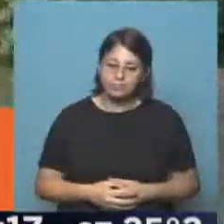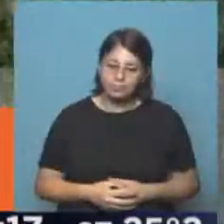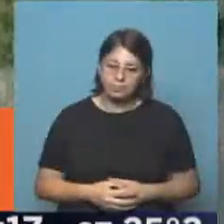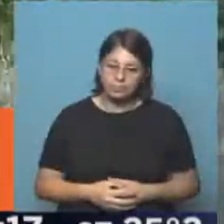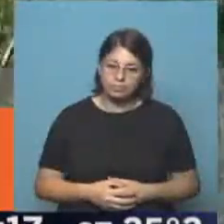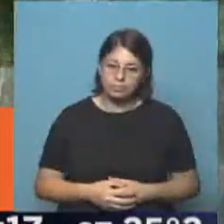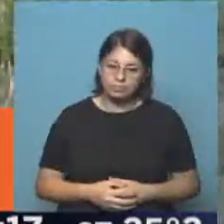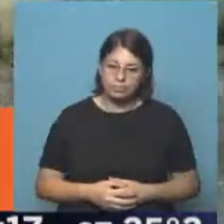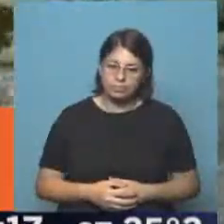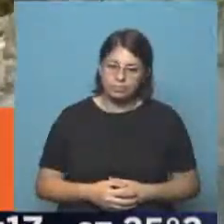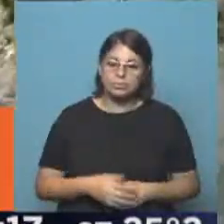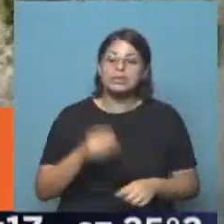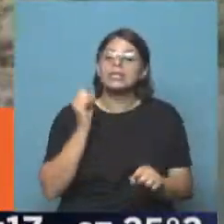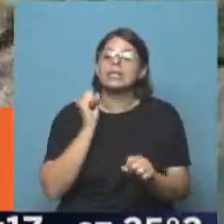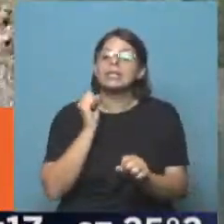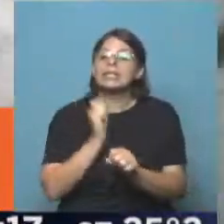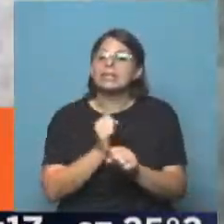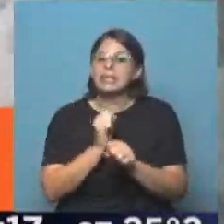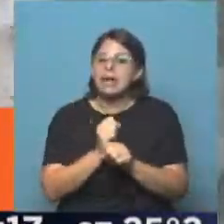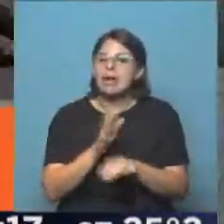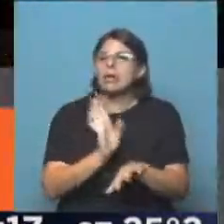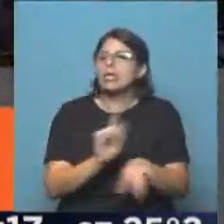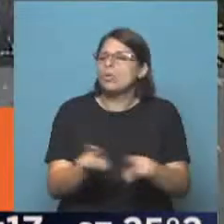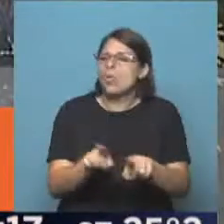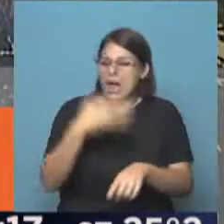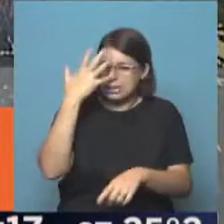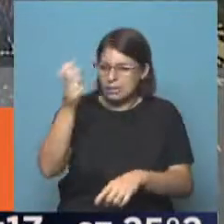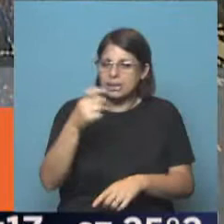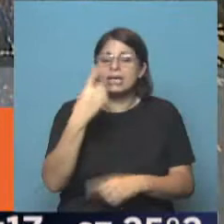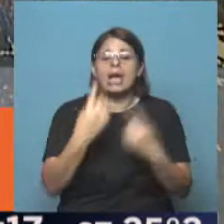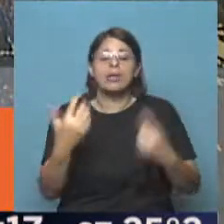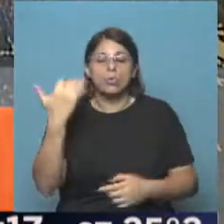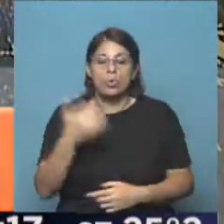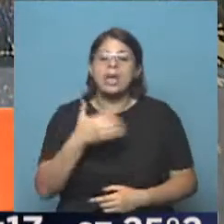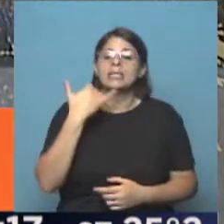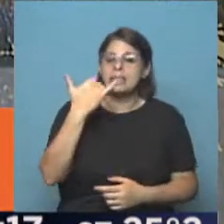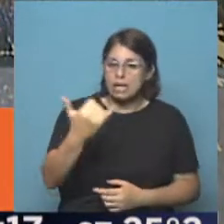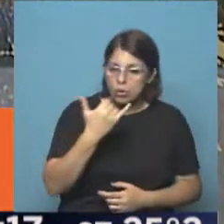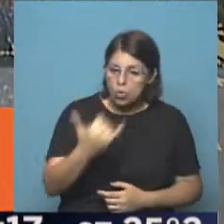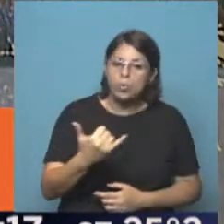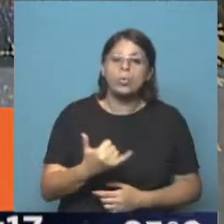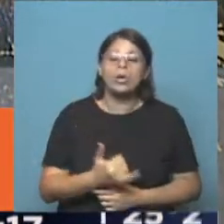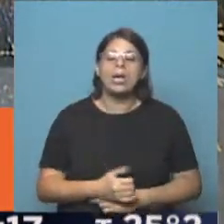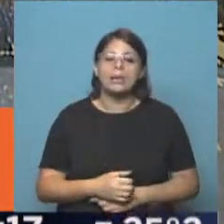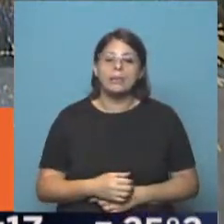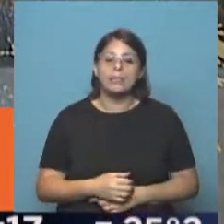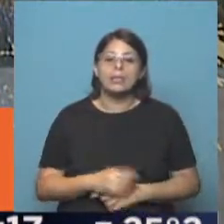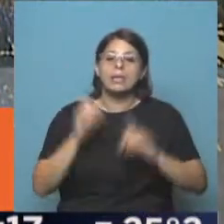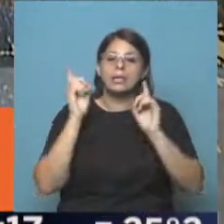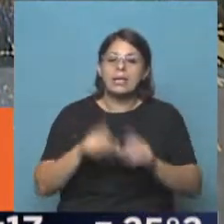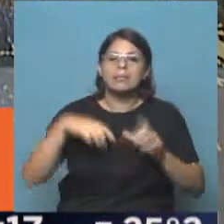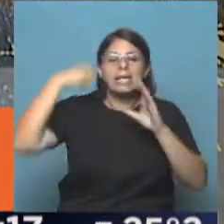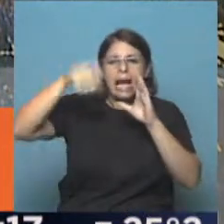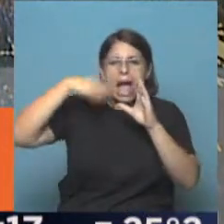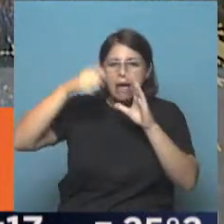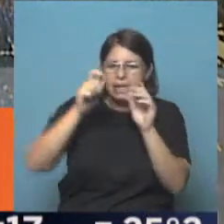de aquella misión que tuvo el padre de la patria. Teníamos un celular cada uno, ¿no? Bueno, tuvimos una GoPro también, que es una de las camaritas